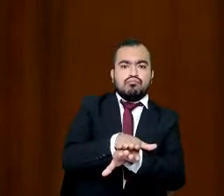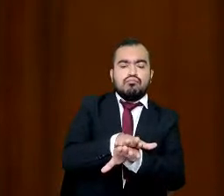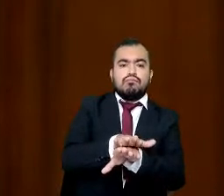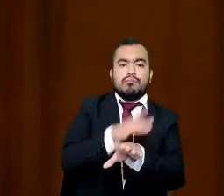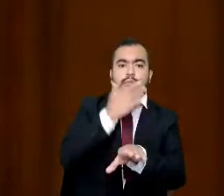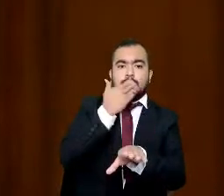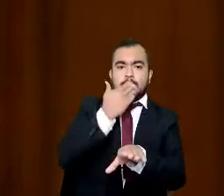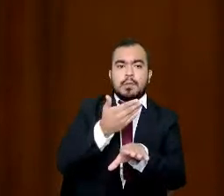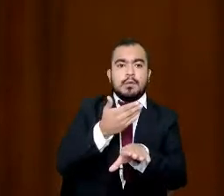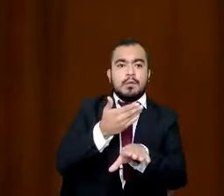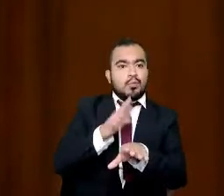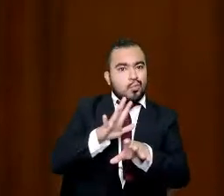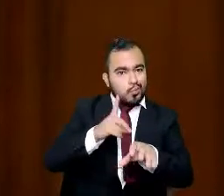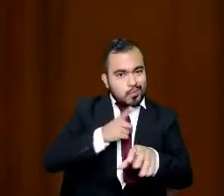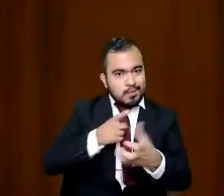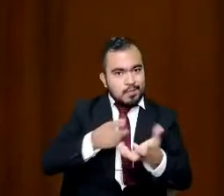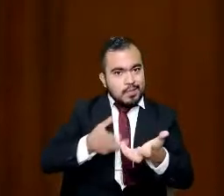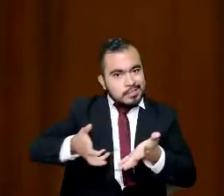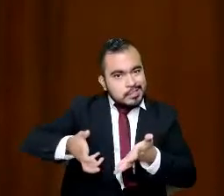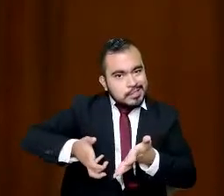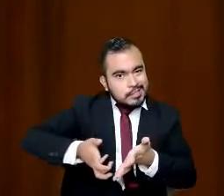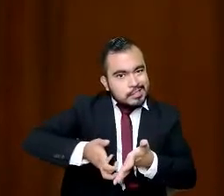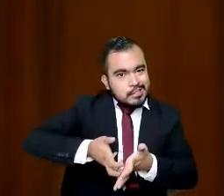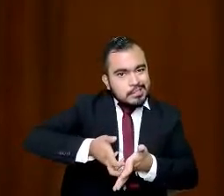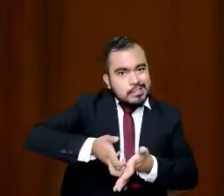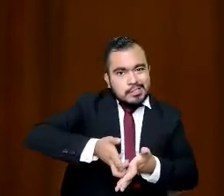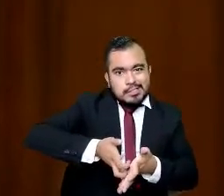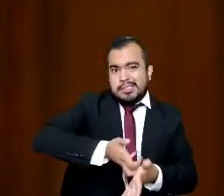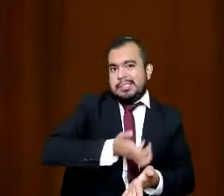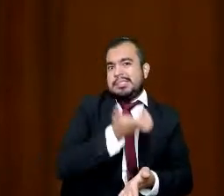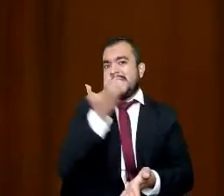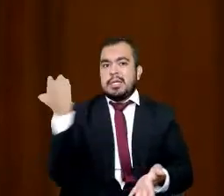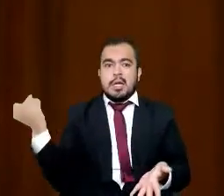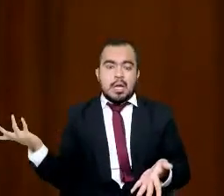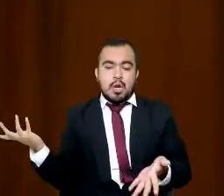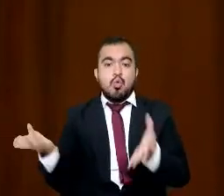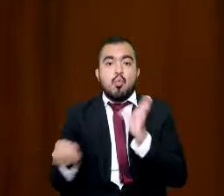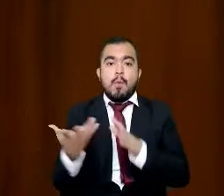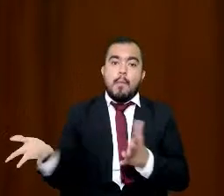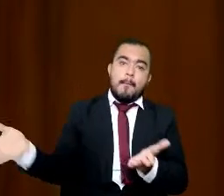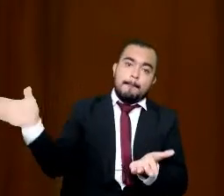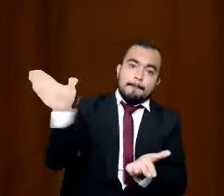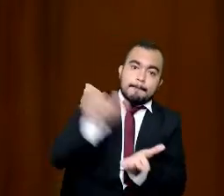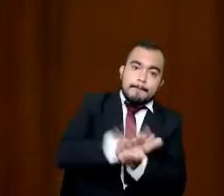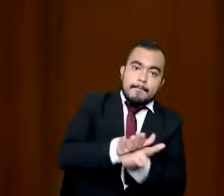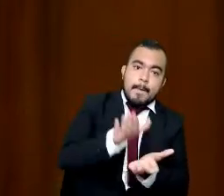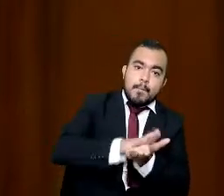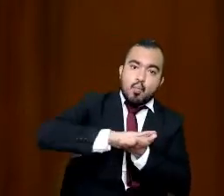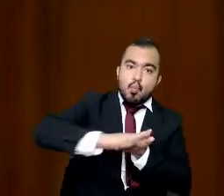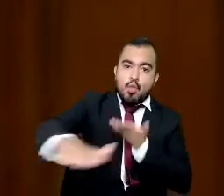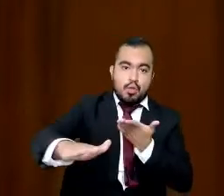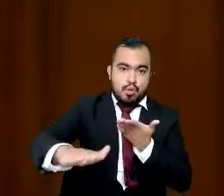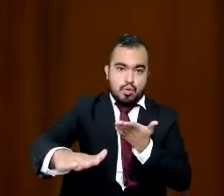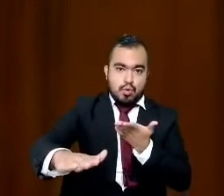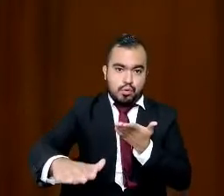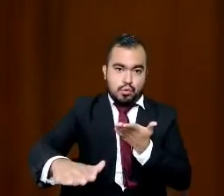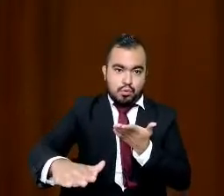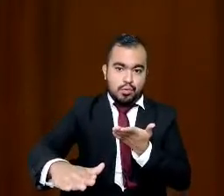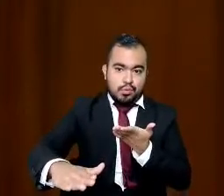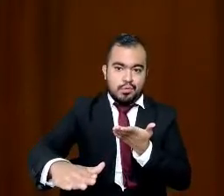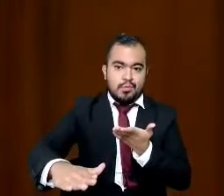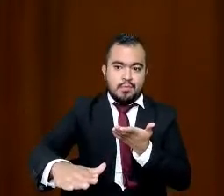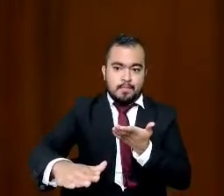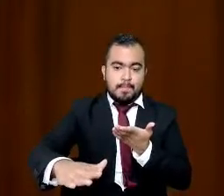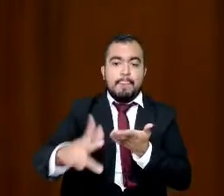que levantar todo y cambiar el material porque ya está agotado estructuralmente. Entonces,